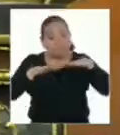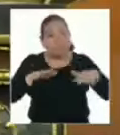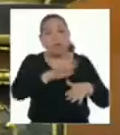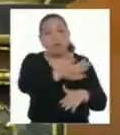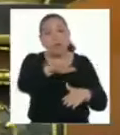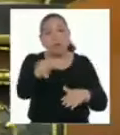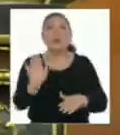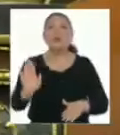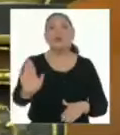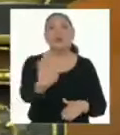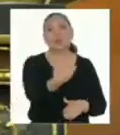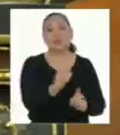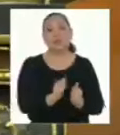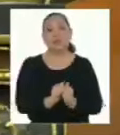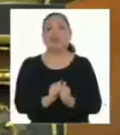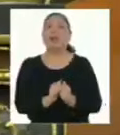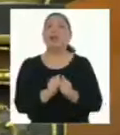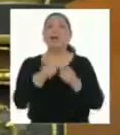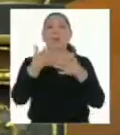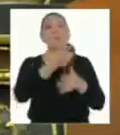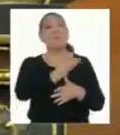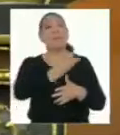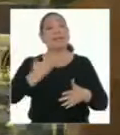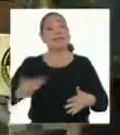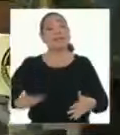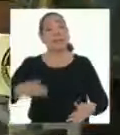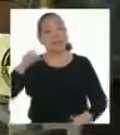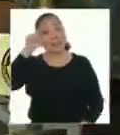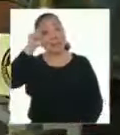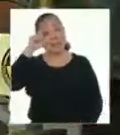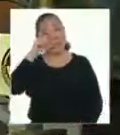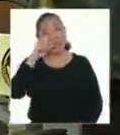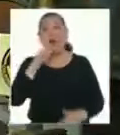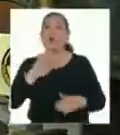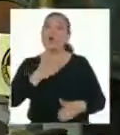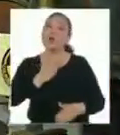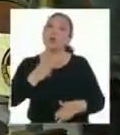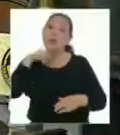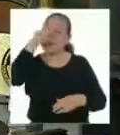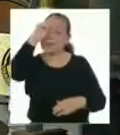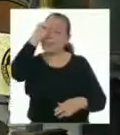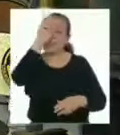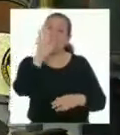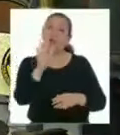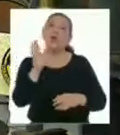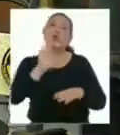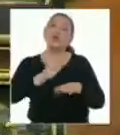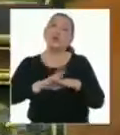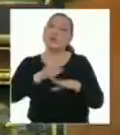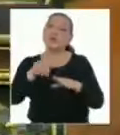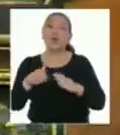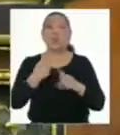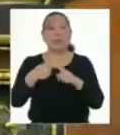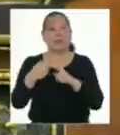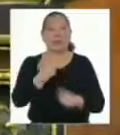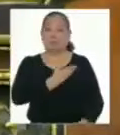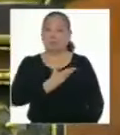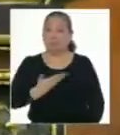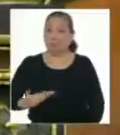sobre todos ustedes, sobre nuestro Presidente de la República, sobre nuestra nación, sobre todos los